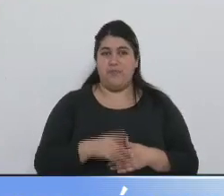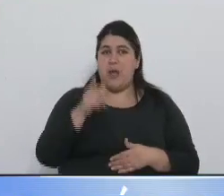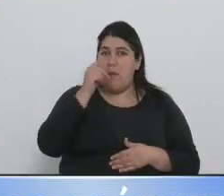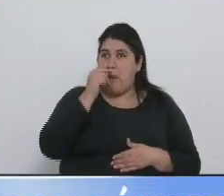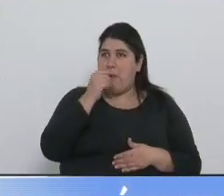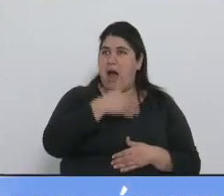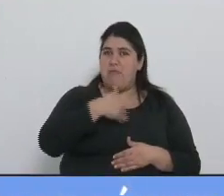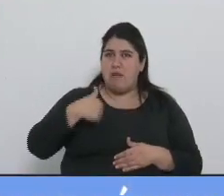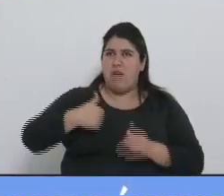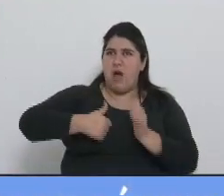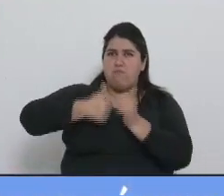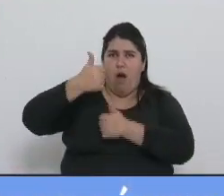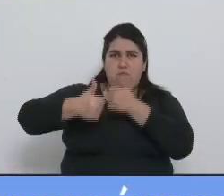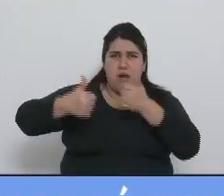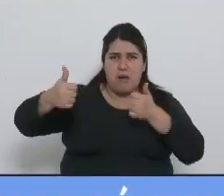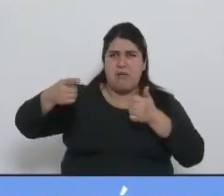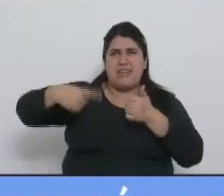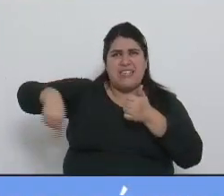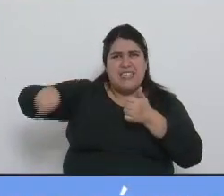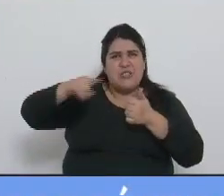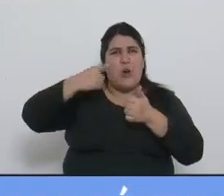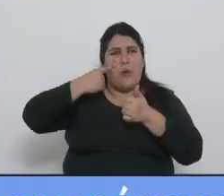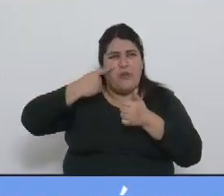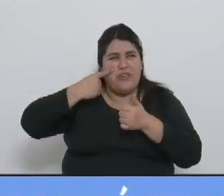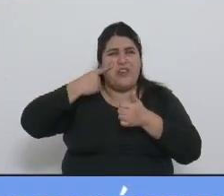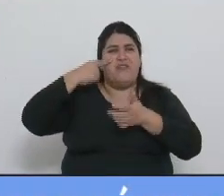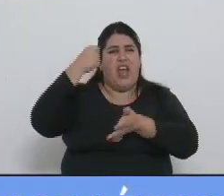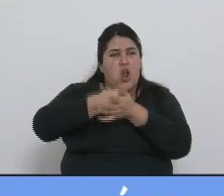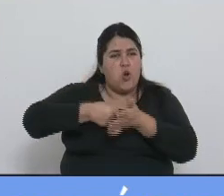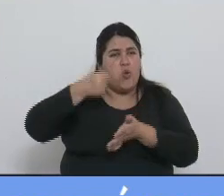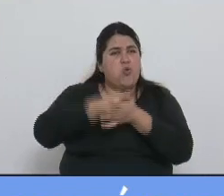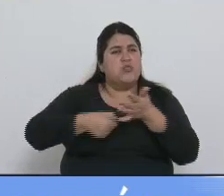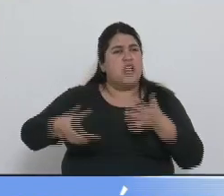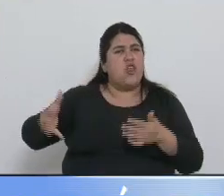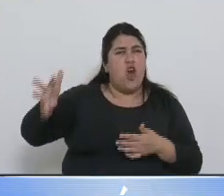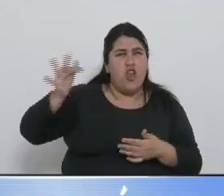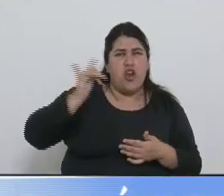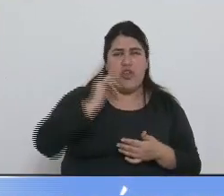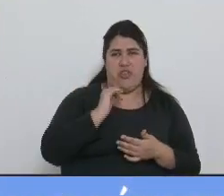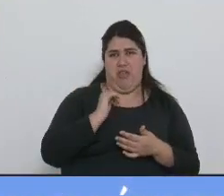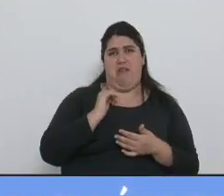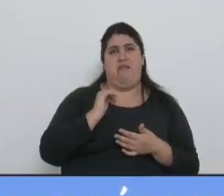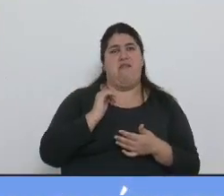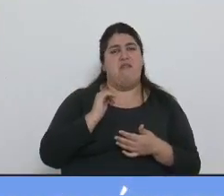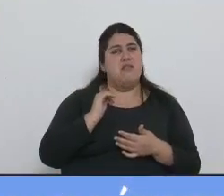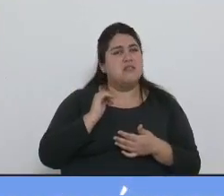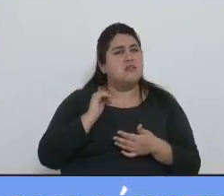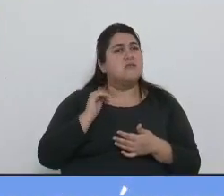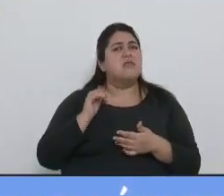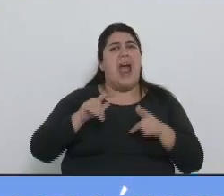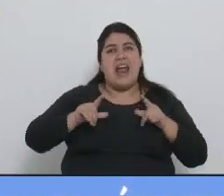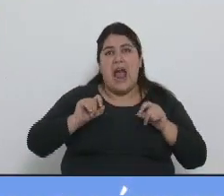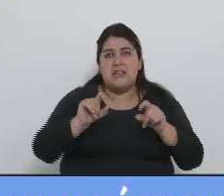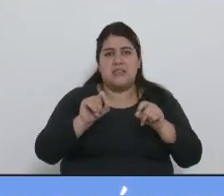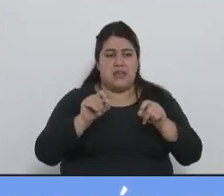estas mamás que viven y luchan a diario con nada más y nada menos que con el cáncer de un